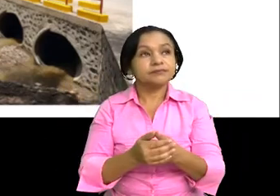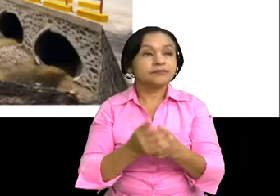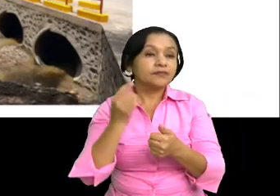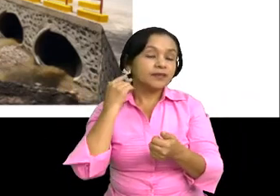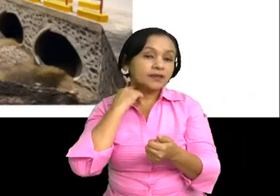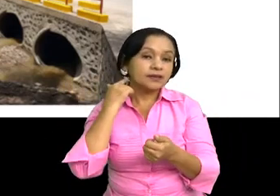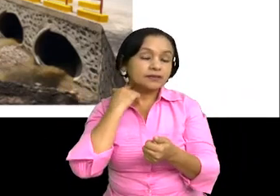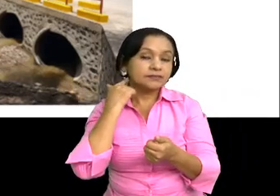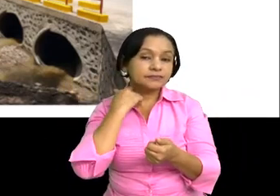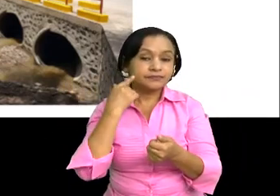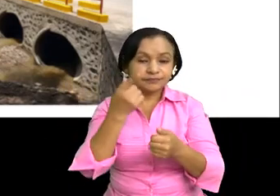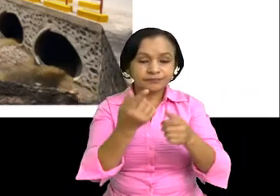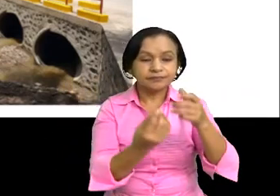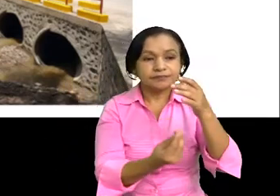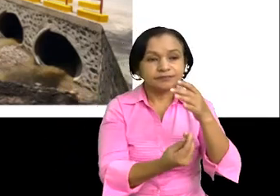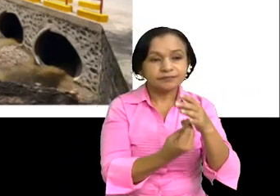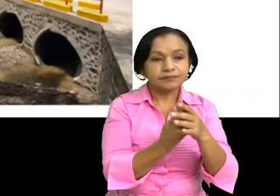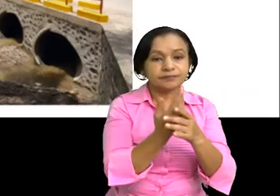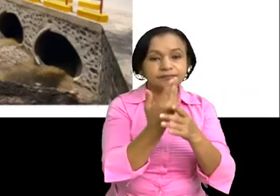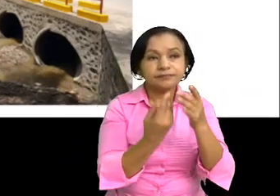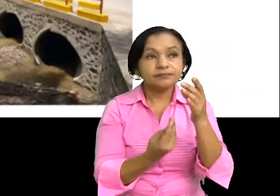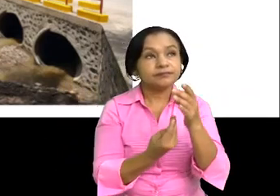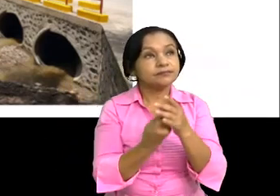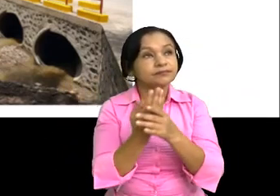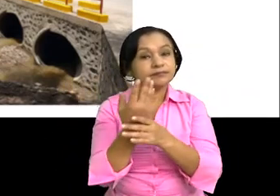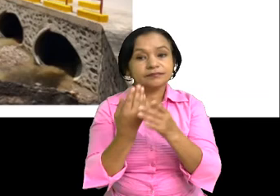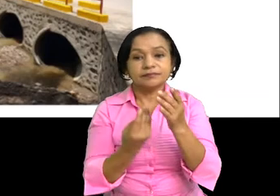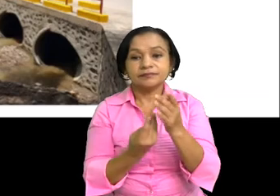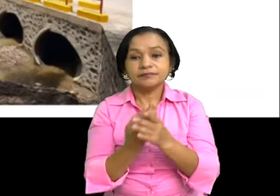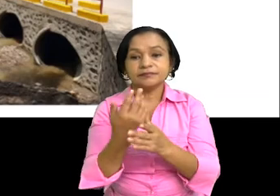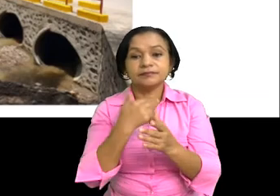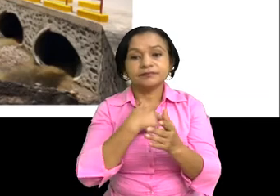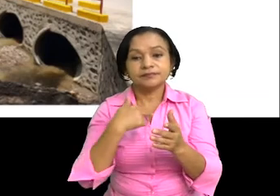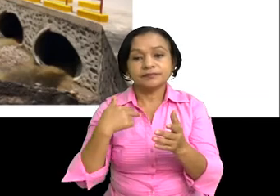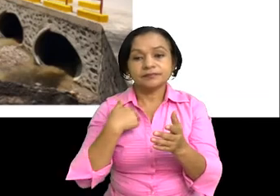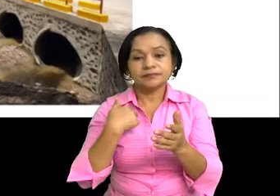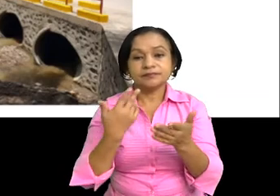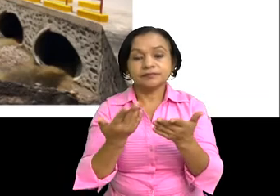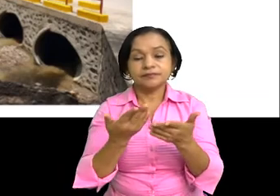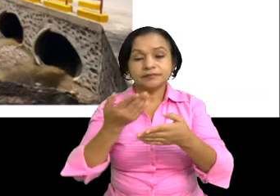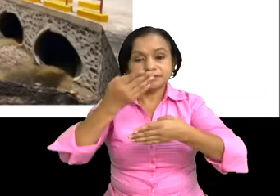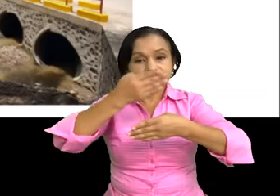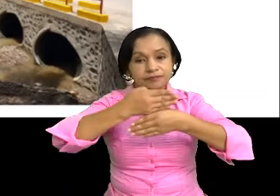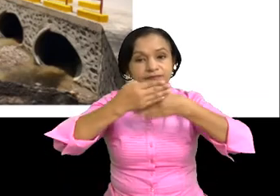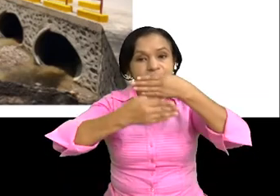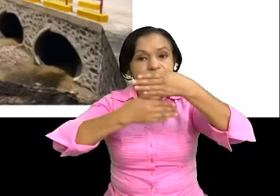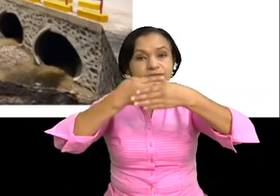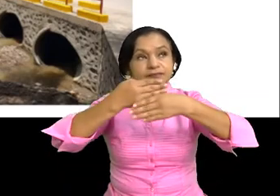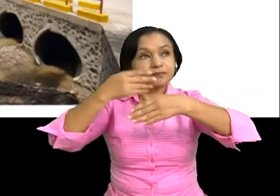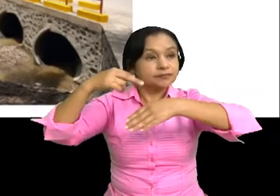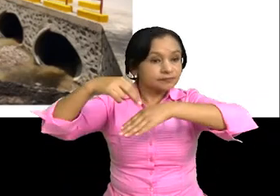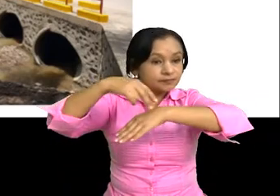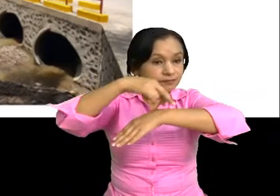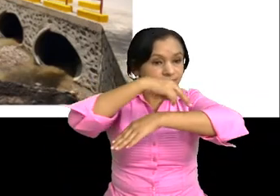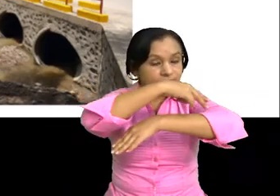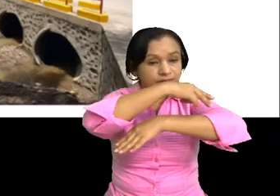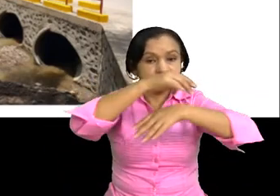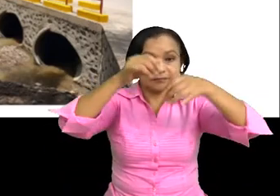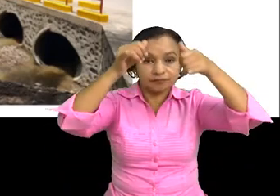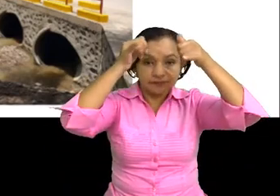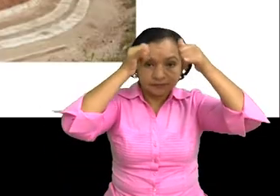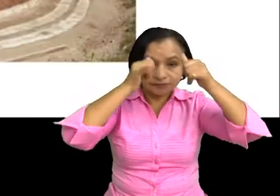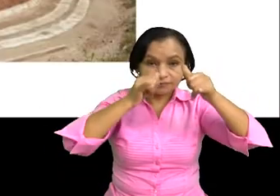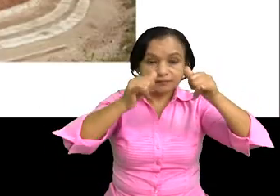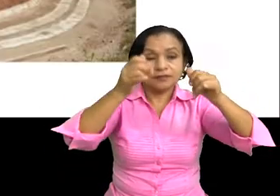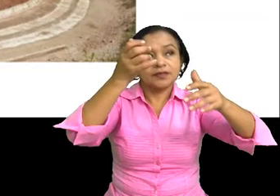Siempre en las regiones productivas, sí. Nosotros realizamos la reparación de los caminos hacia la zona ganadera del